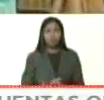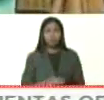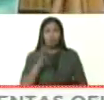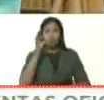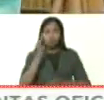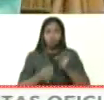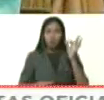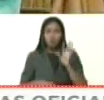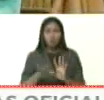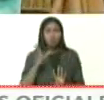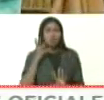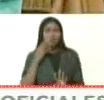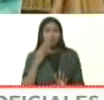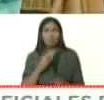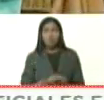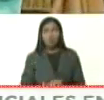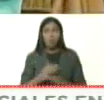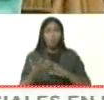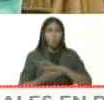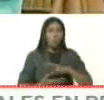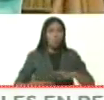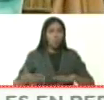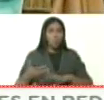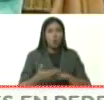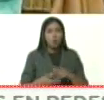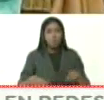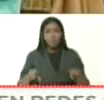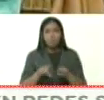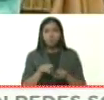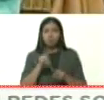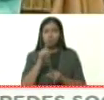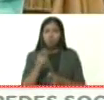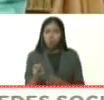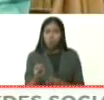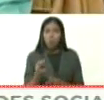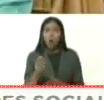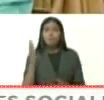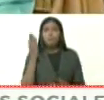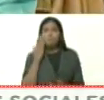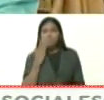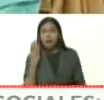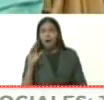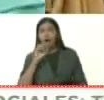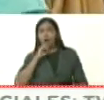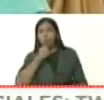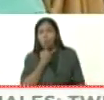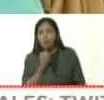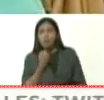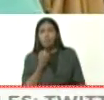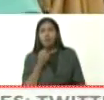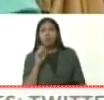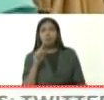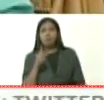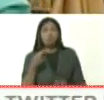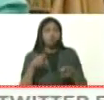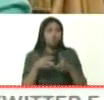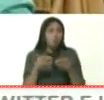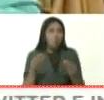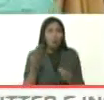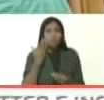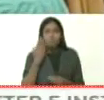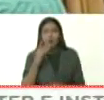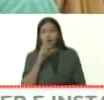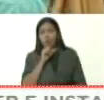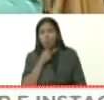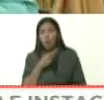casualidad, por algún problema, usted, señora madre, abuela, sobre todo las madres y las abuelas, y